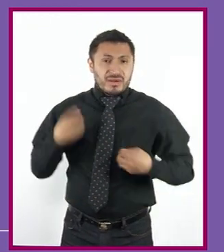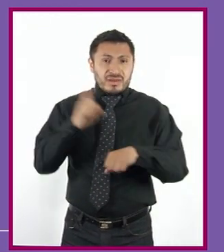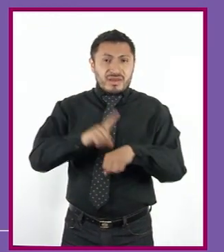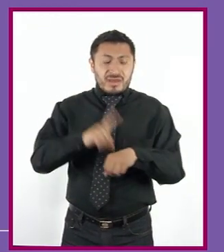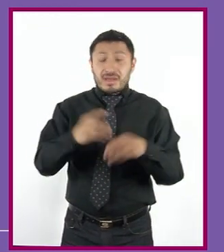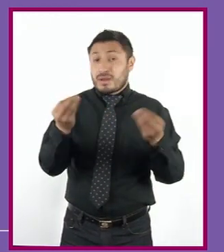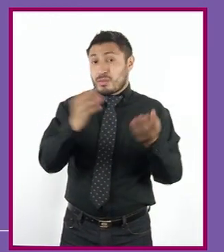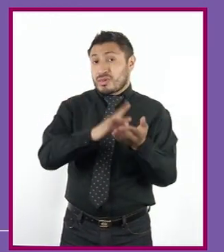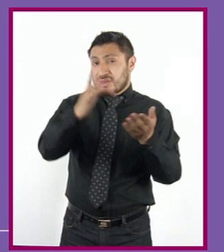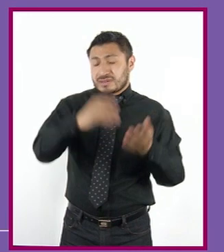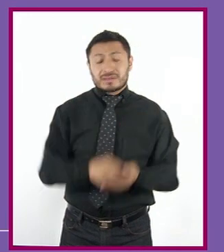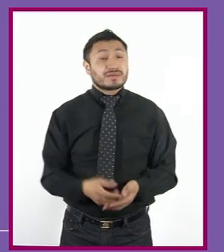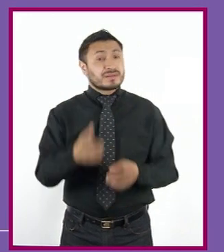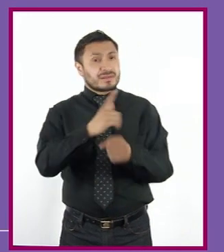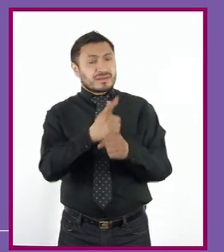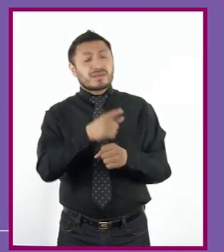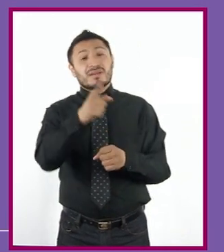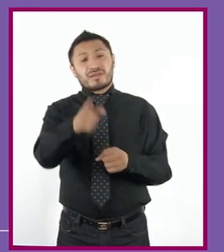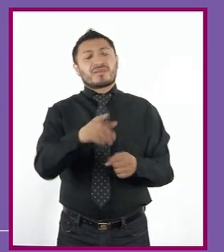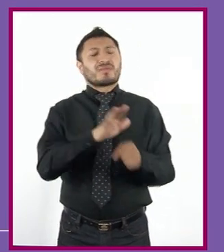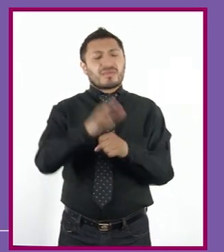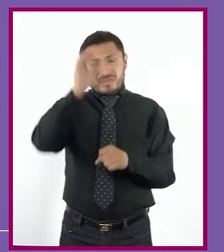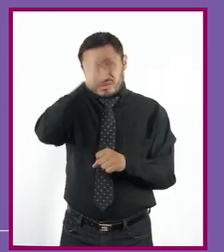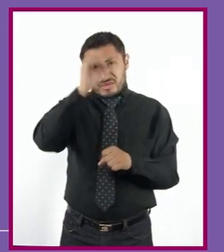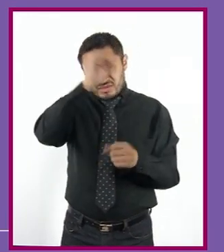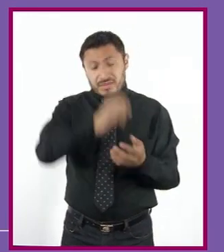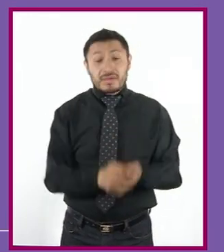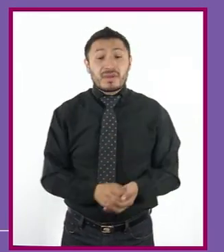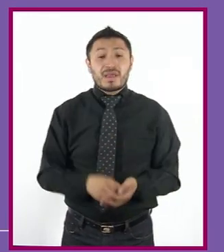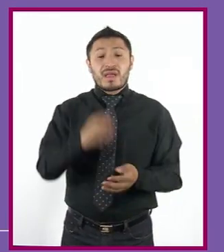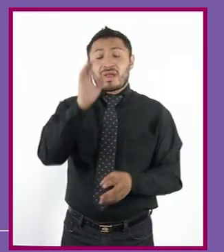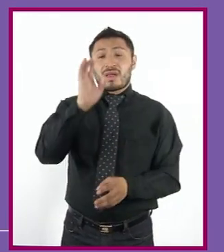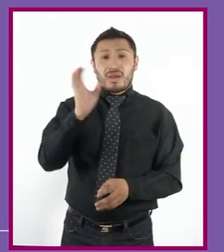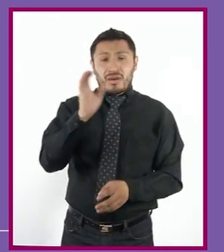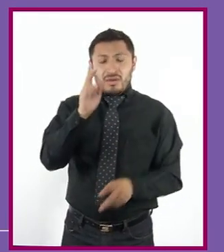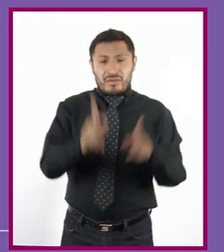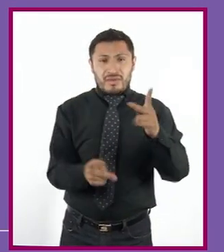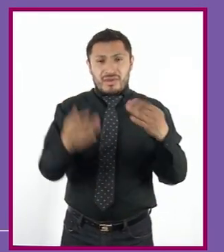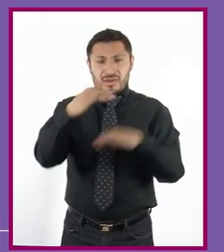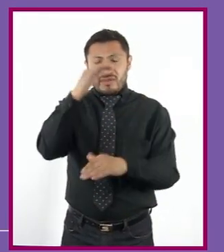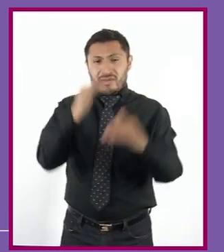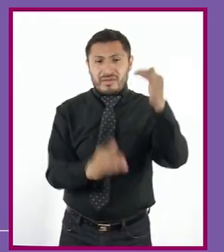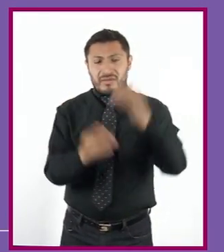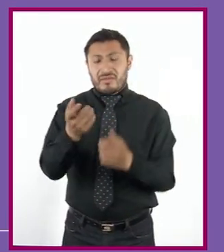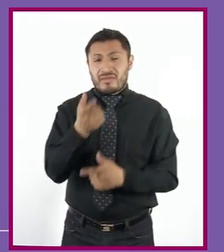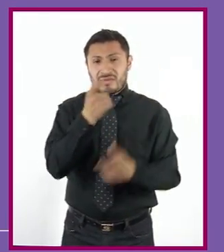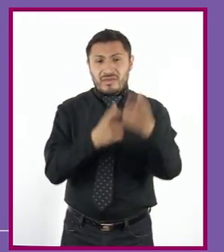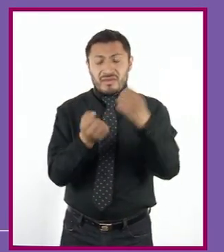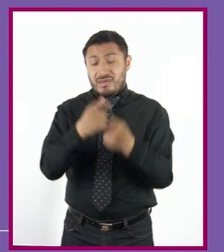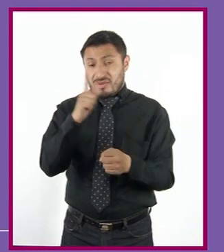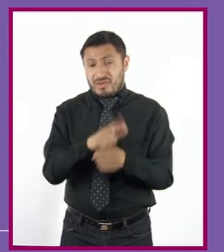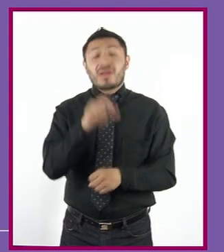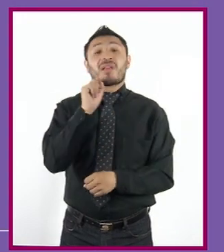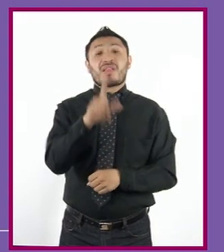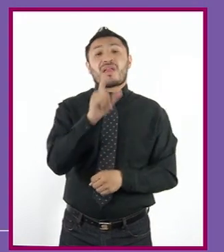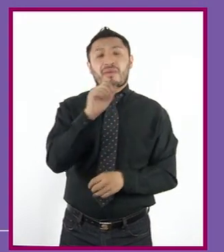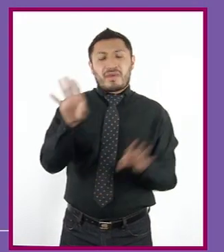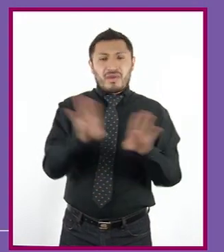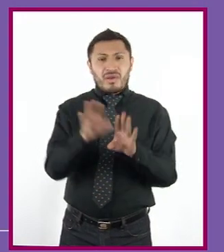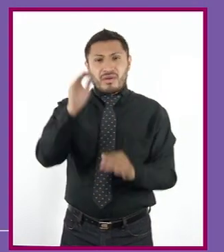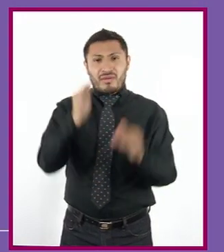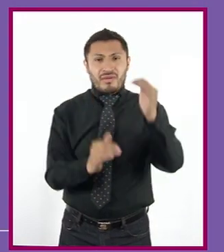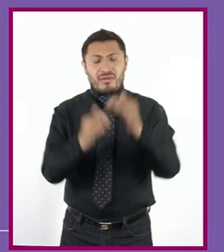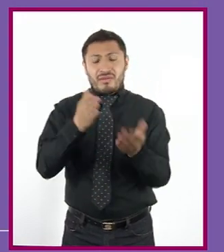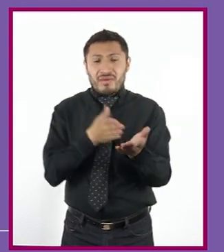gracias. Licenciado, nos gustaría saber qué opina. Cuando se habla de desigualdad económica y social, también se está hablando de desigualdad